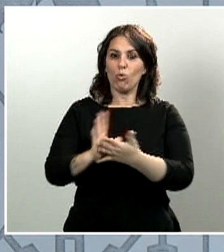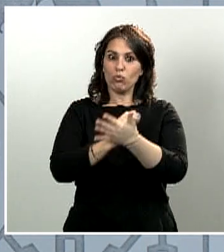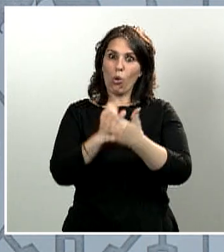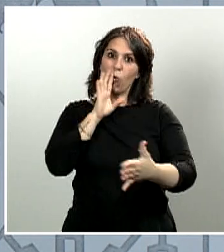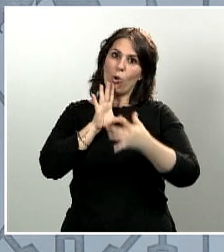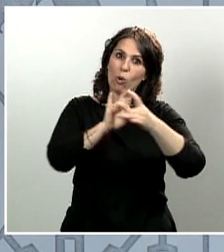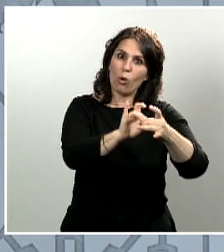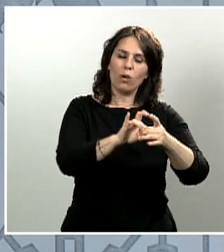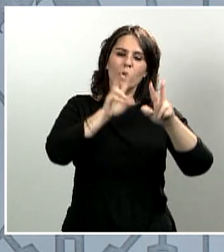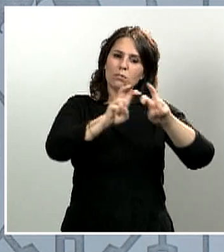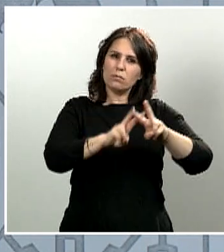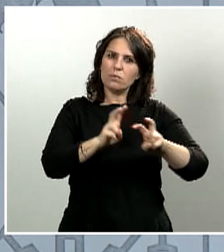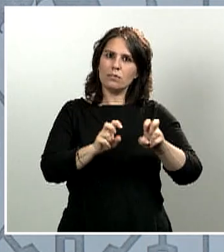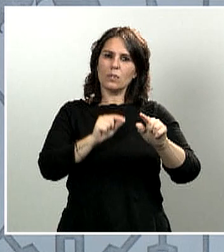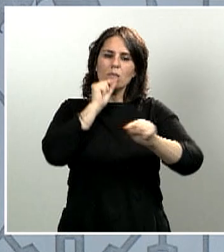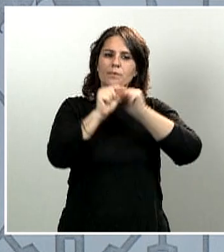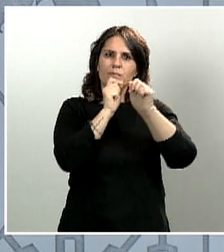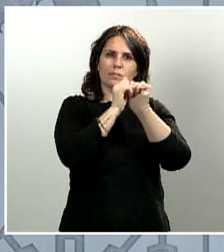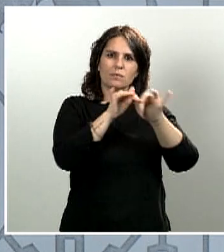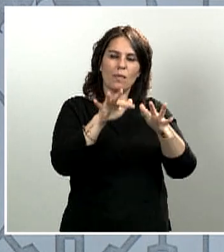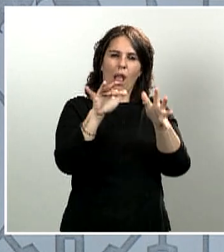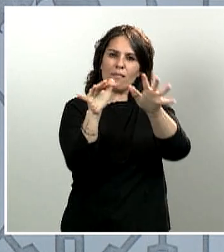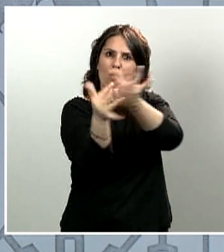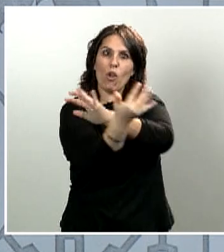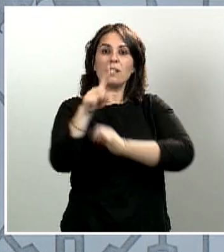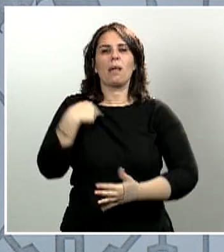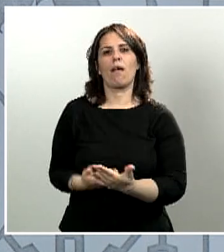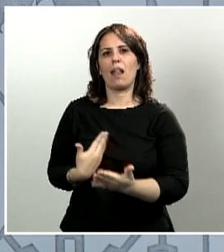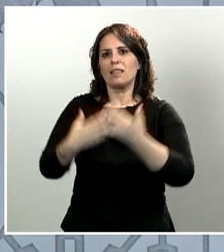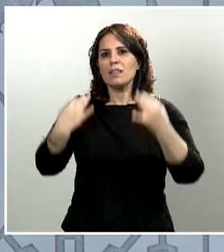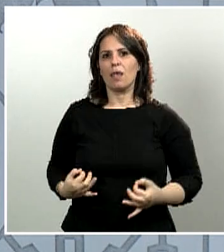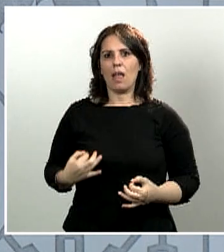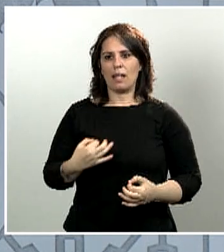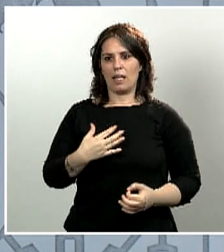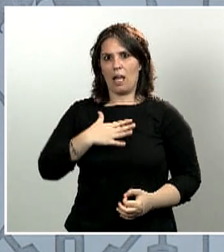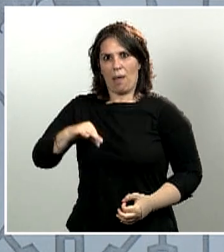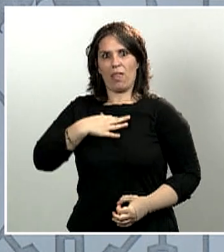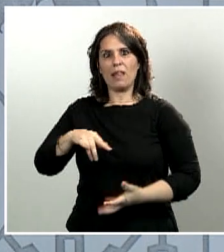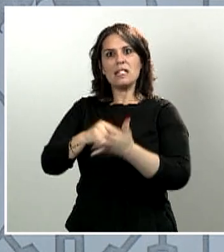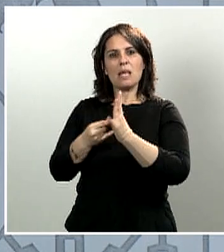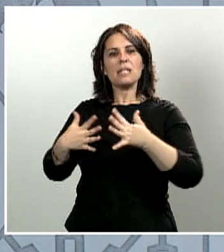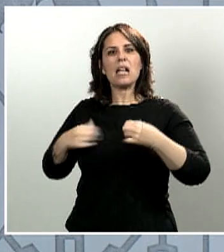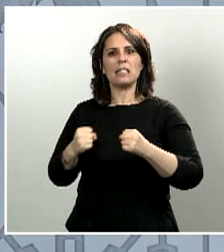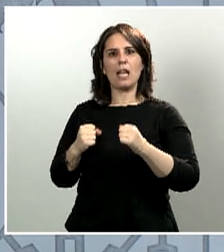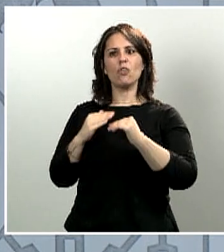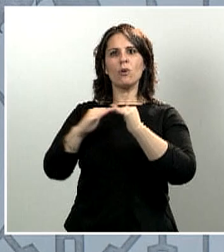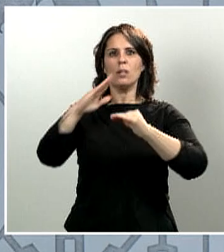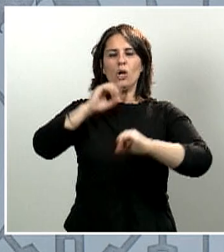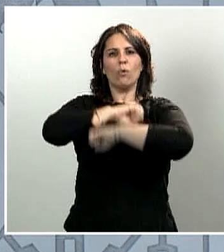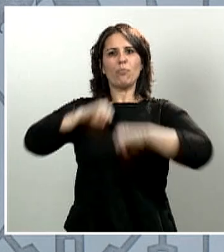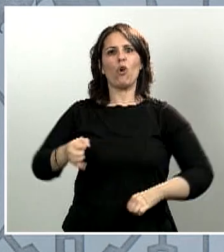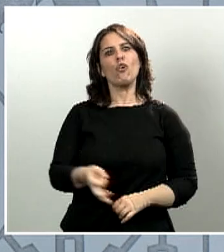de la epidemia, tenemos también que garantizar que las capacidades de nuestro sistema sanitario se mantienen de forma correcta para evitar